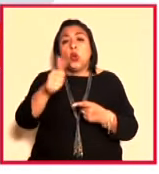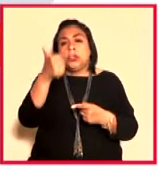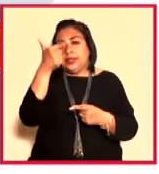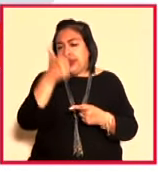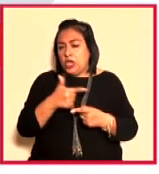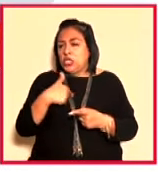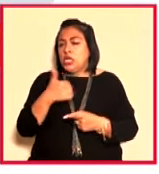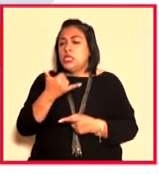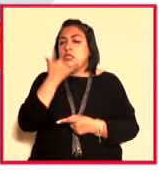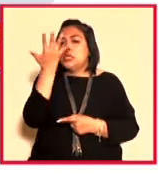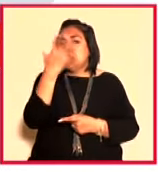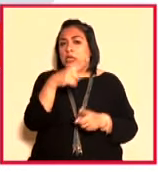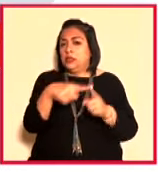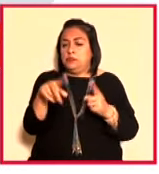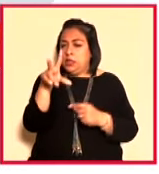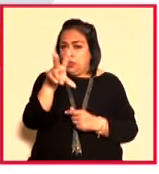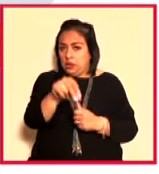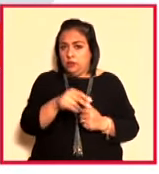había dicho.